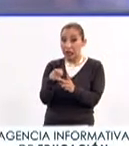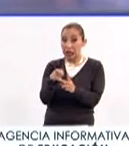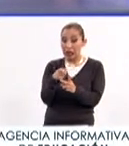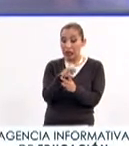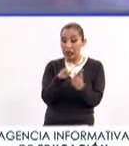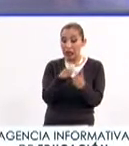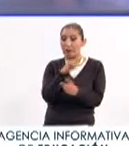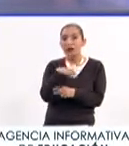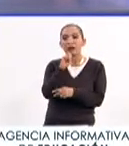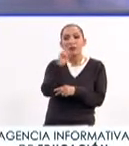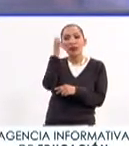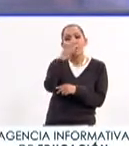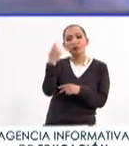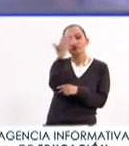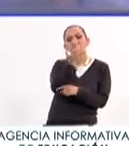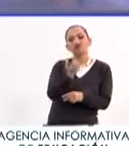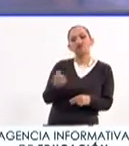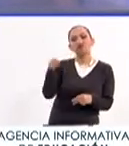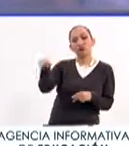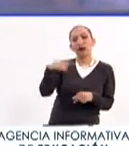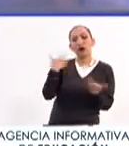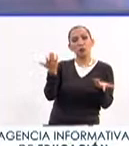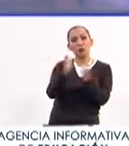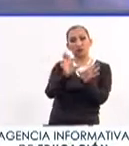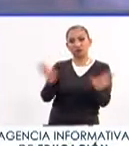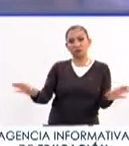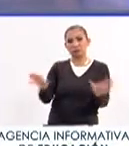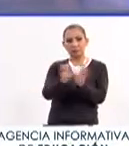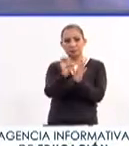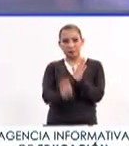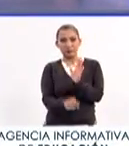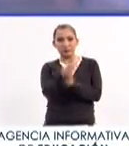Pero también podemos evaluar las habilidades de manera separada. Es